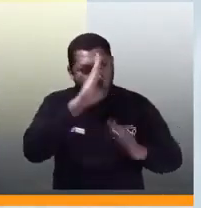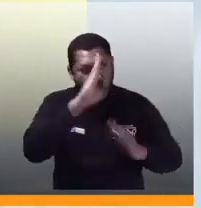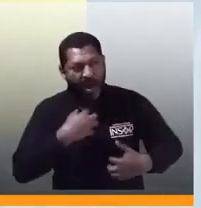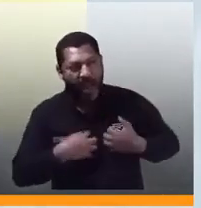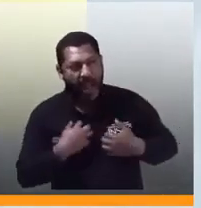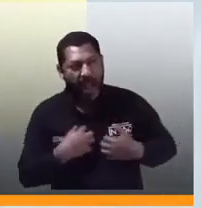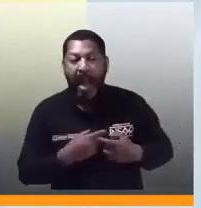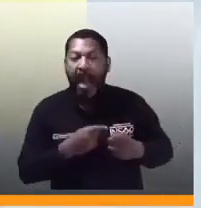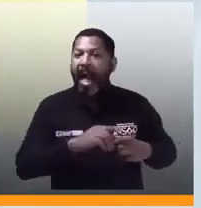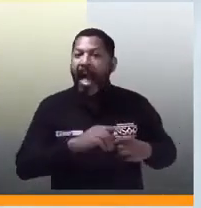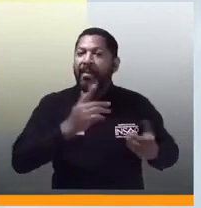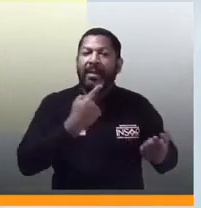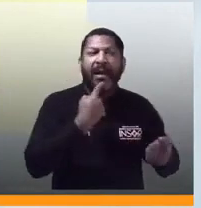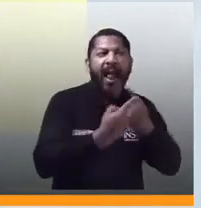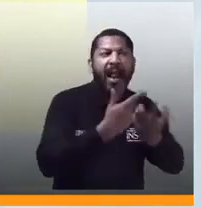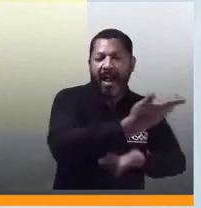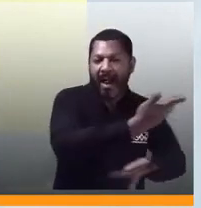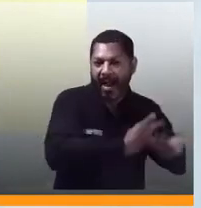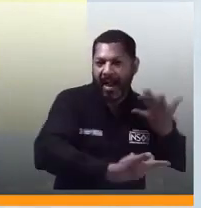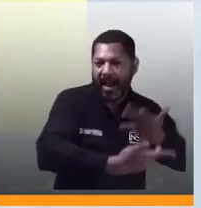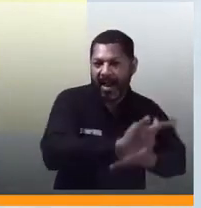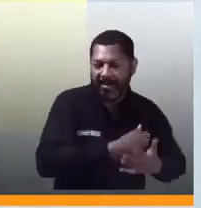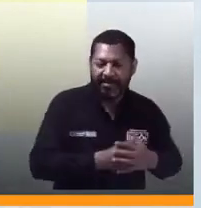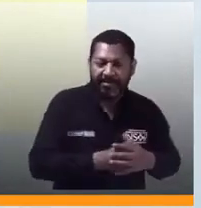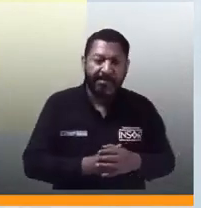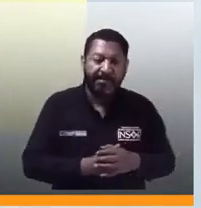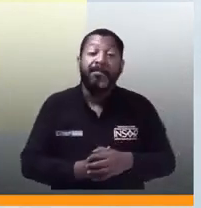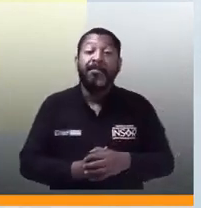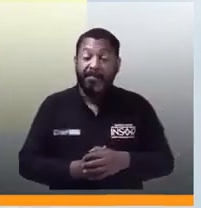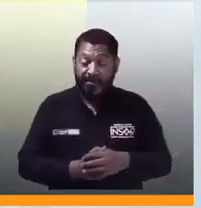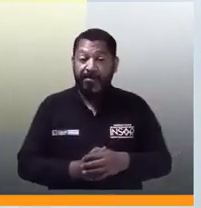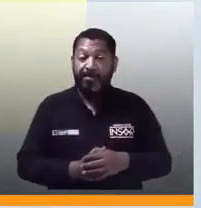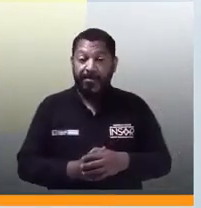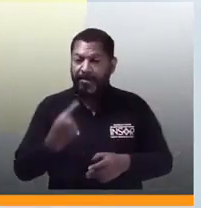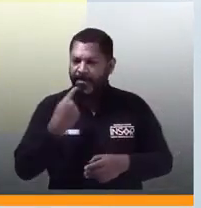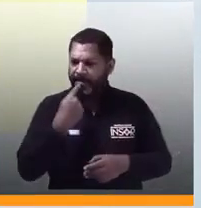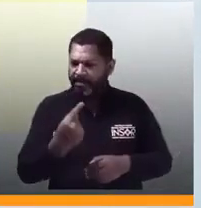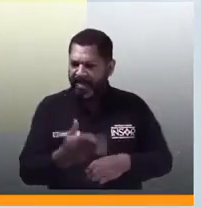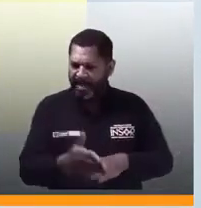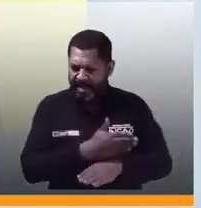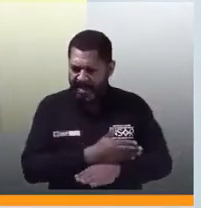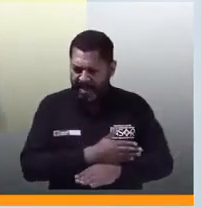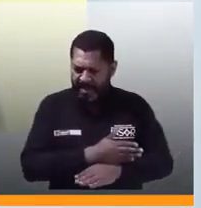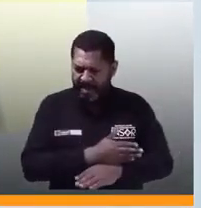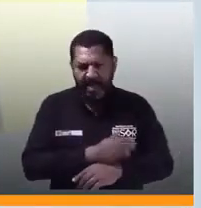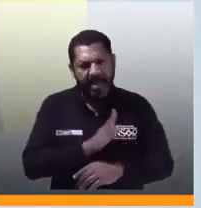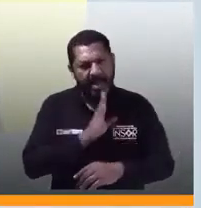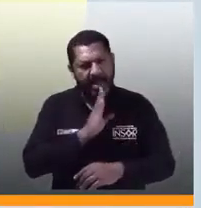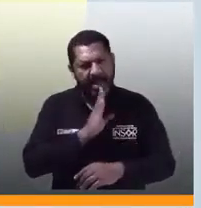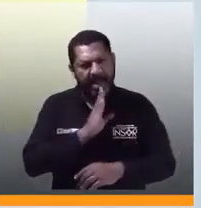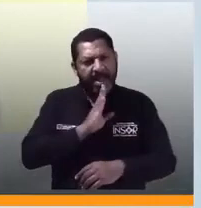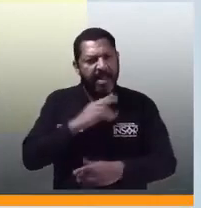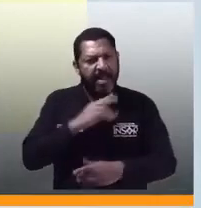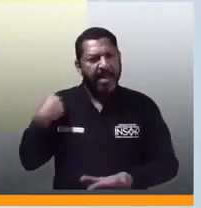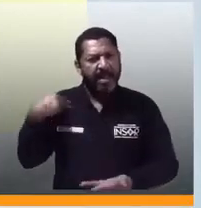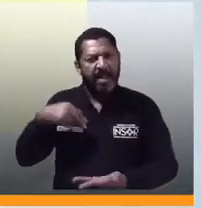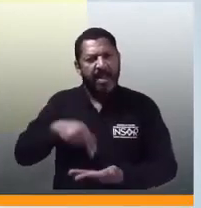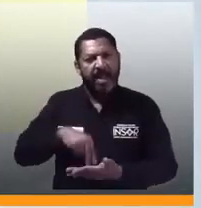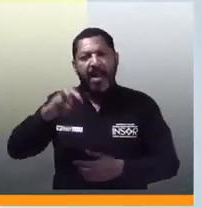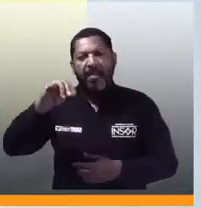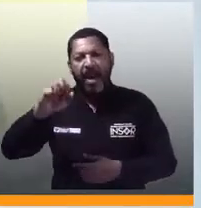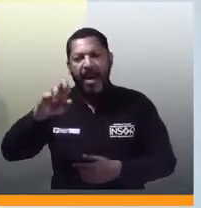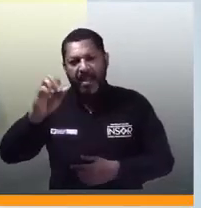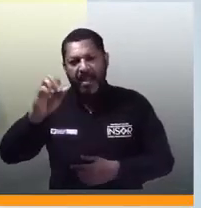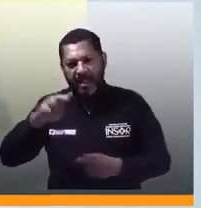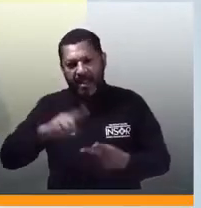hacerlo mucho más dialogado. Esto tiene que ver mucho con lo que ha dicho, por ejemplo, Martín, y ha dicho,